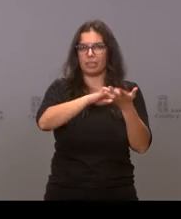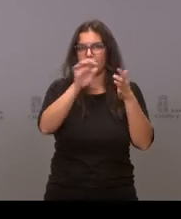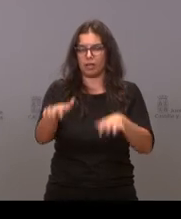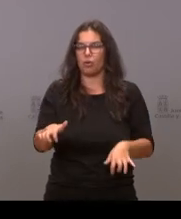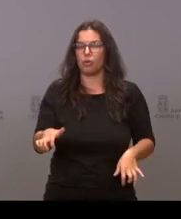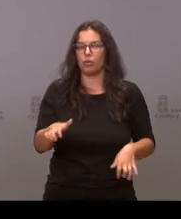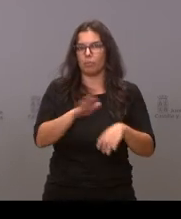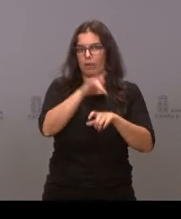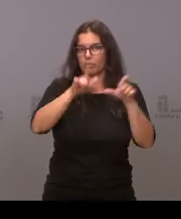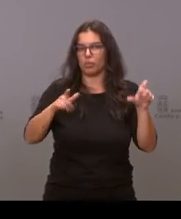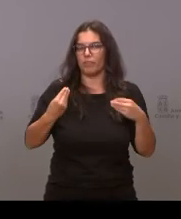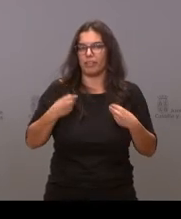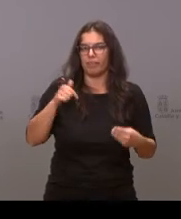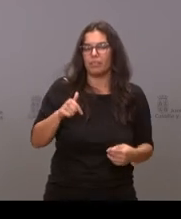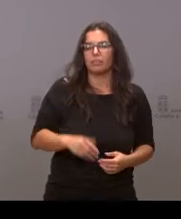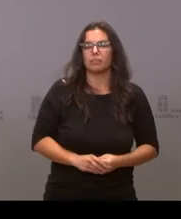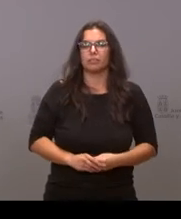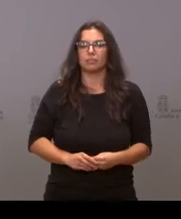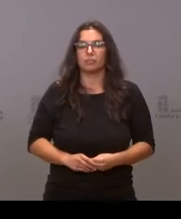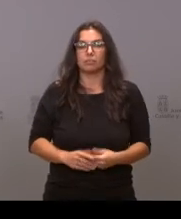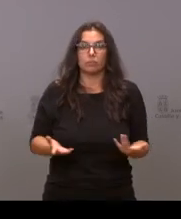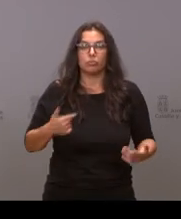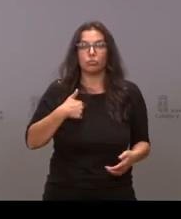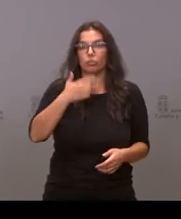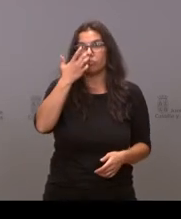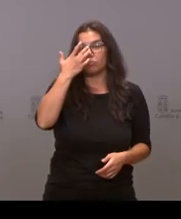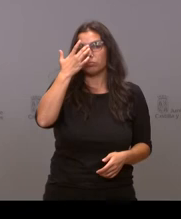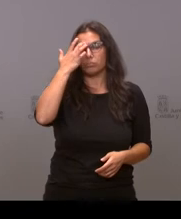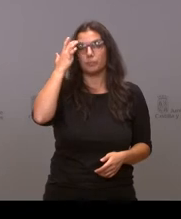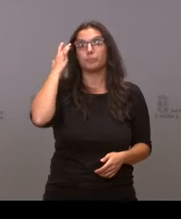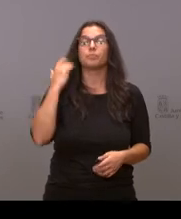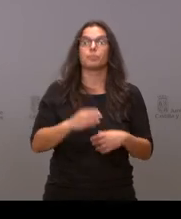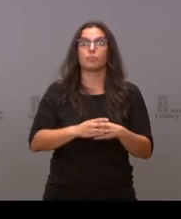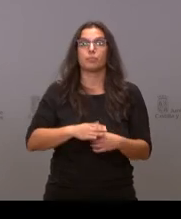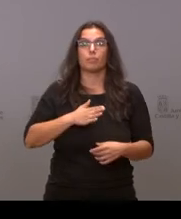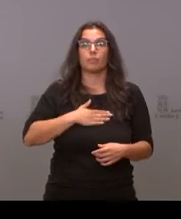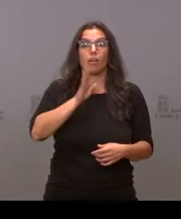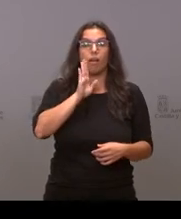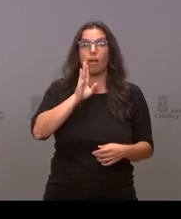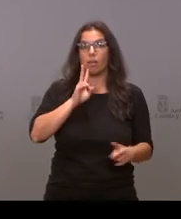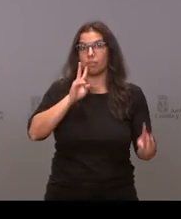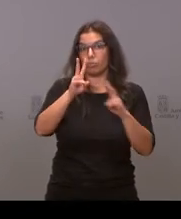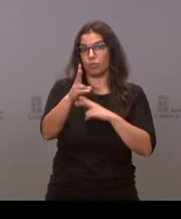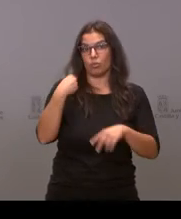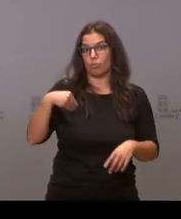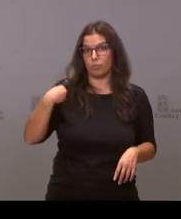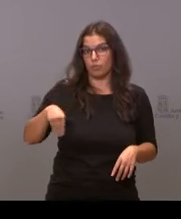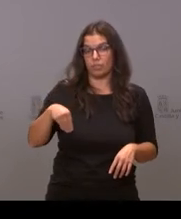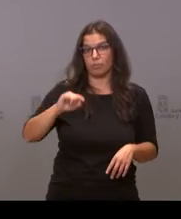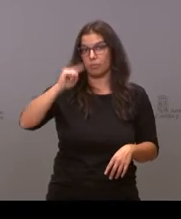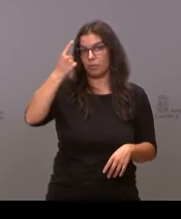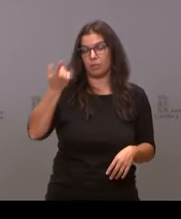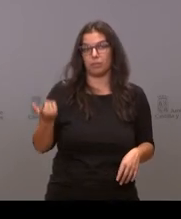y león y para las personas de esta tierra y bueno yo me remito a mi primera intervención cuando me han preguntado sobre el tema de la sanidad